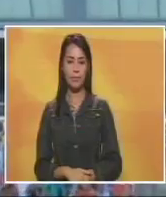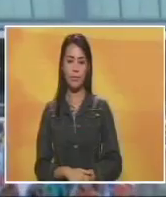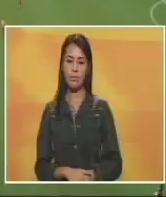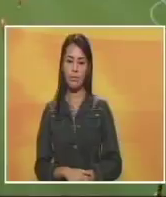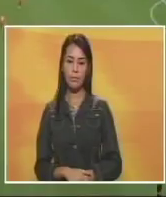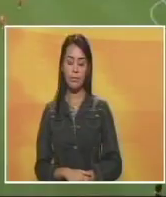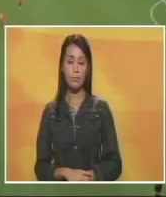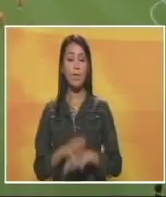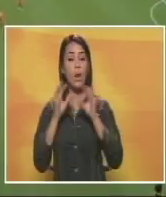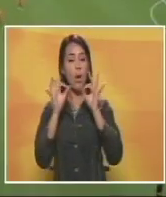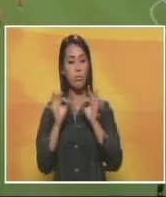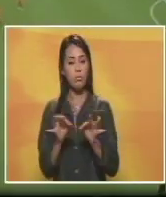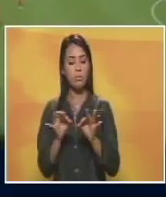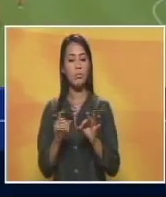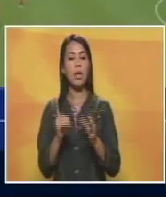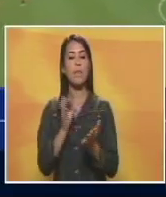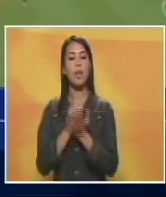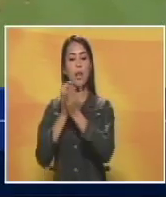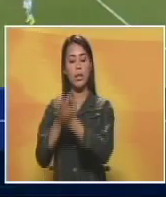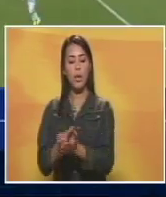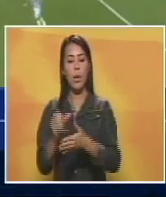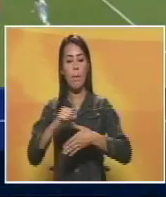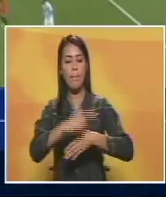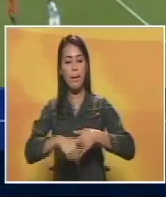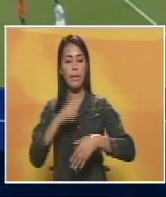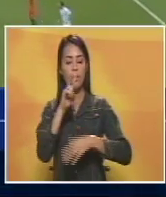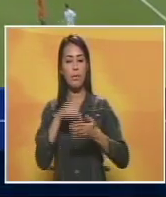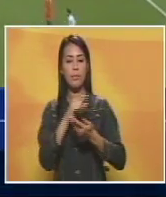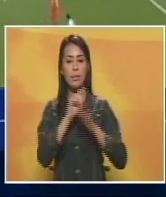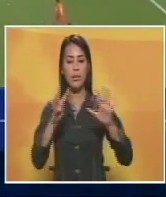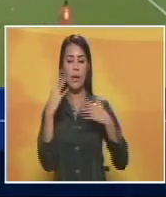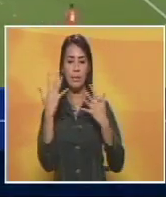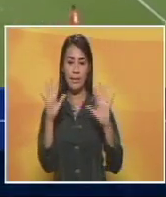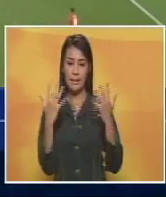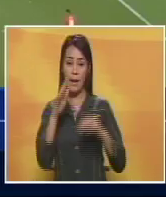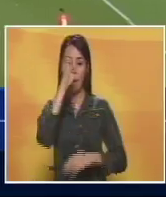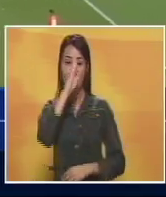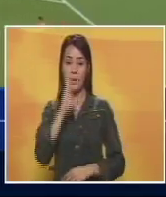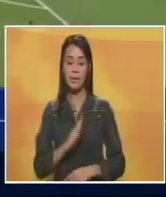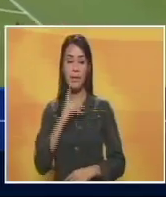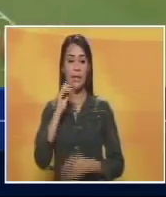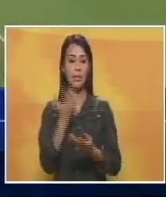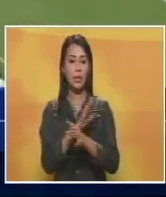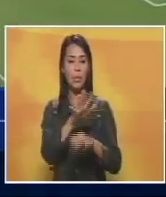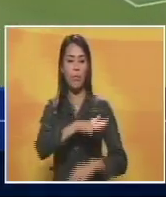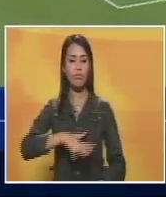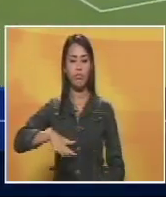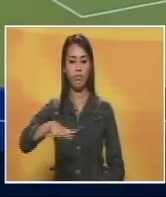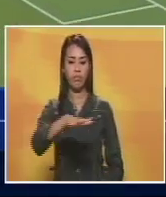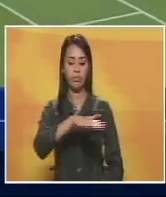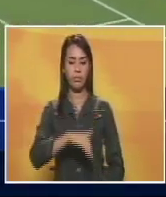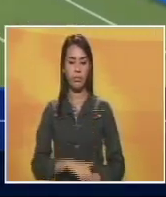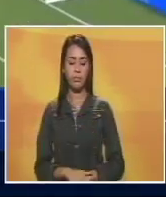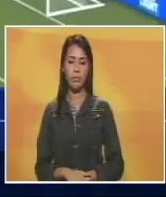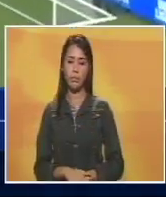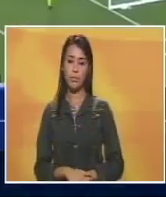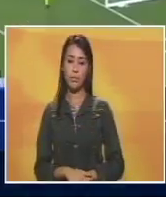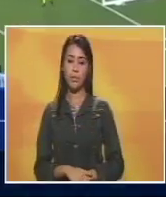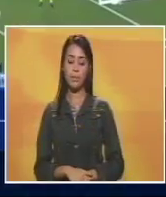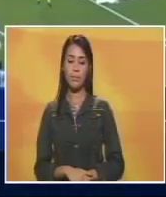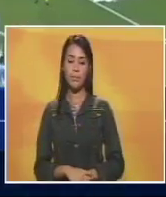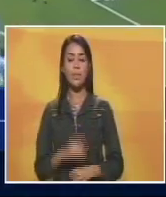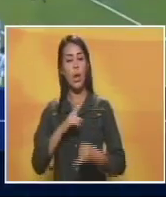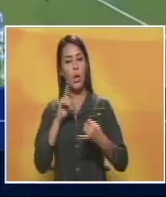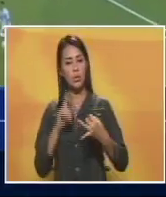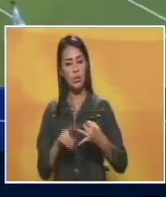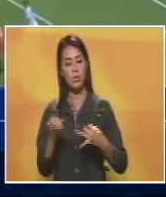Ya fueron definidas las sedes de la Copa América 2019 que se celebrará en Brasil. La apertura se jugará en el Estadio Morumbi de Sao Paulo, las semifinales